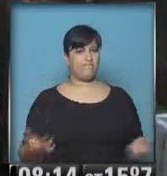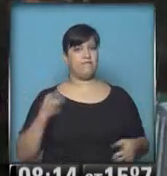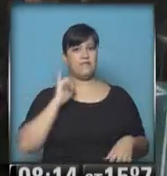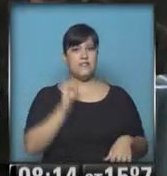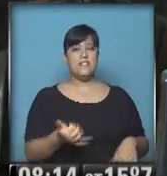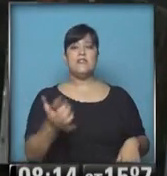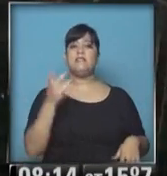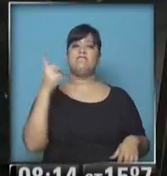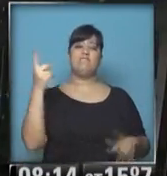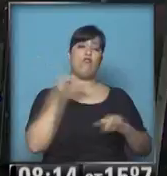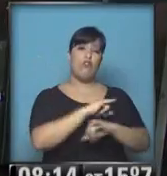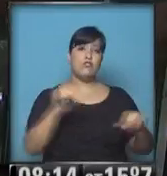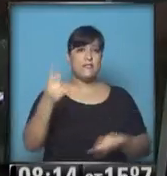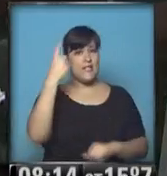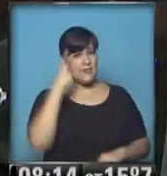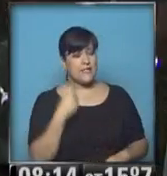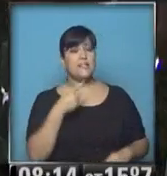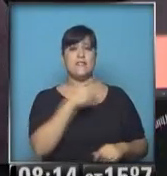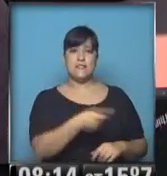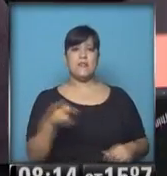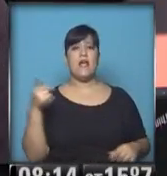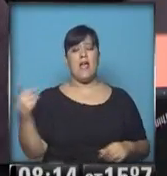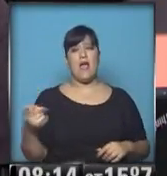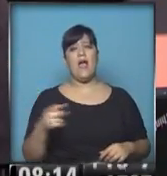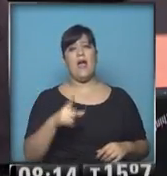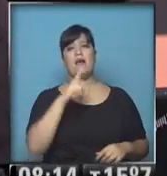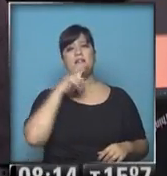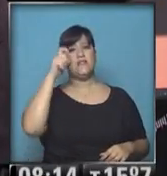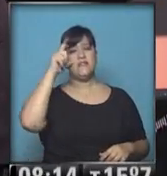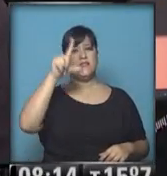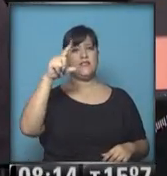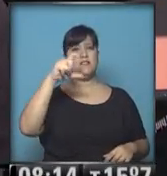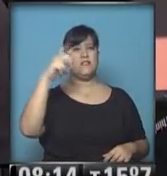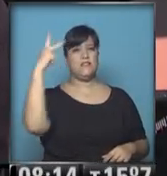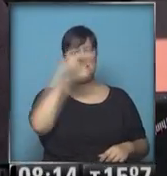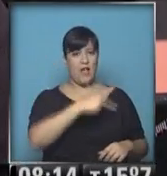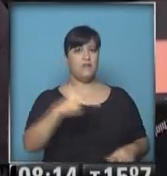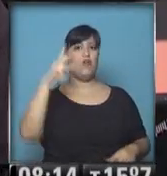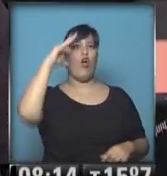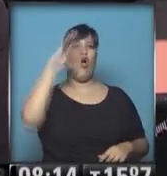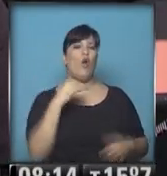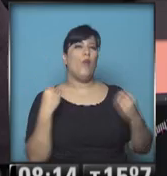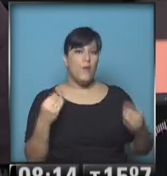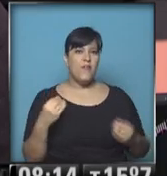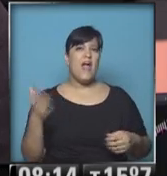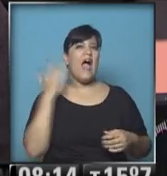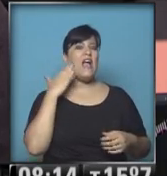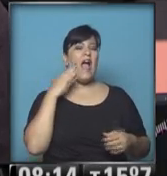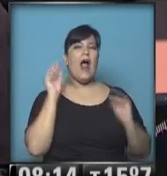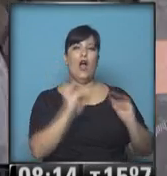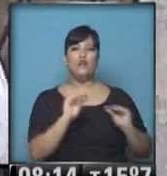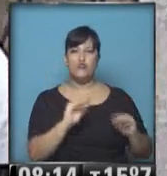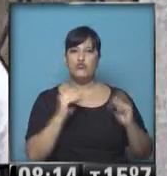noticia triste que nos lleva a recordar a roberto la oveja tels como olvidar a los carasucias que para la época en san lorenzo